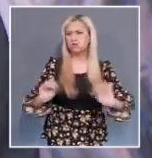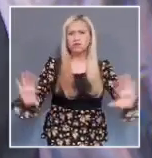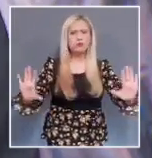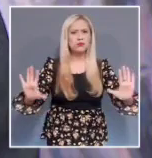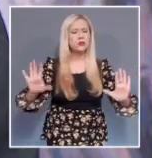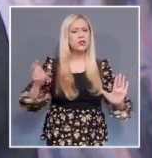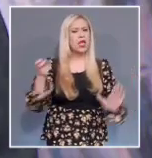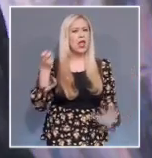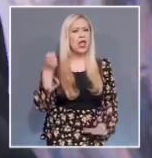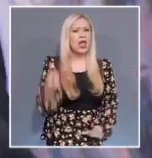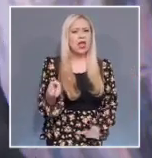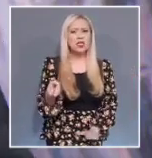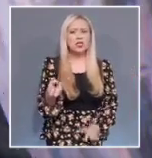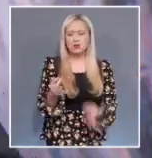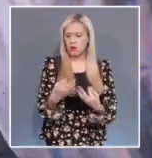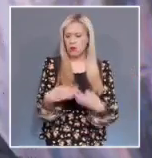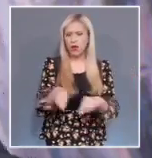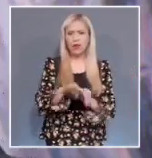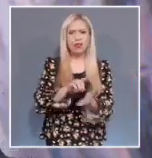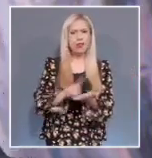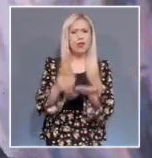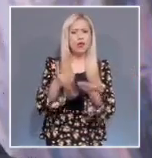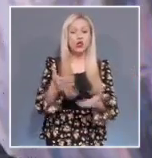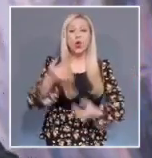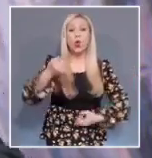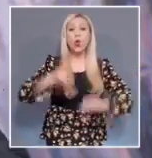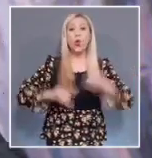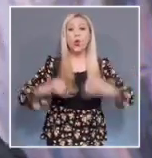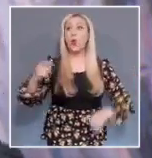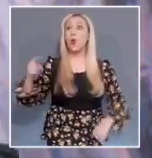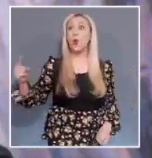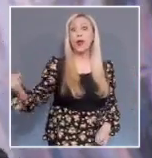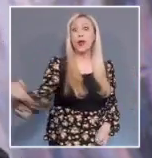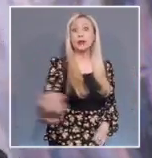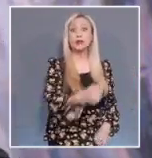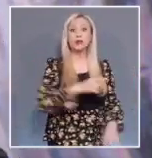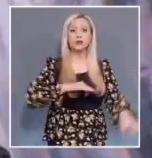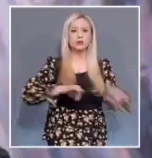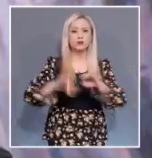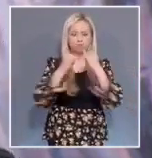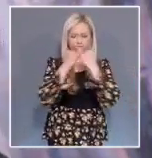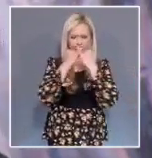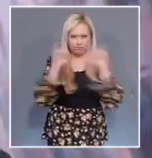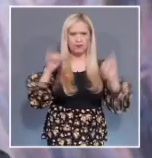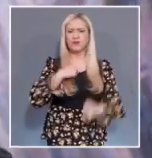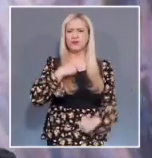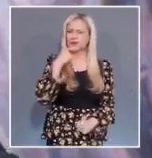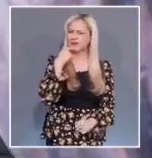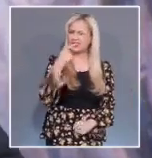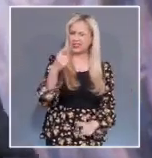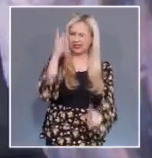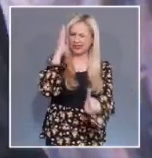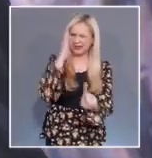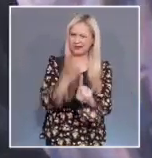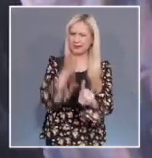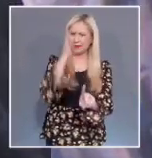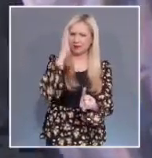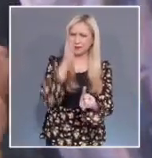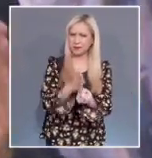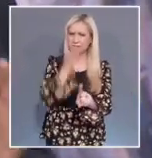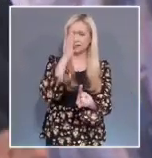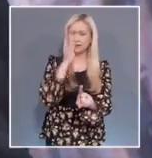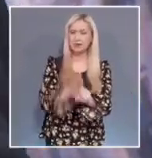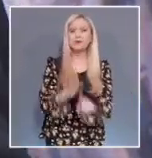su labor con plena independencia, subrayo una y otra vez, como él lo ha hecho en su vida y en su obra, la